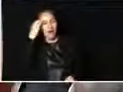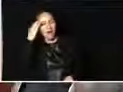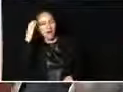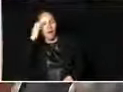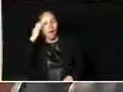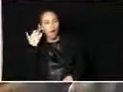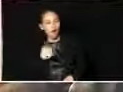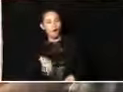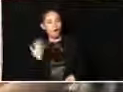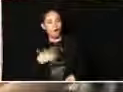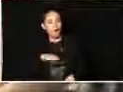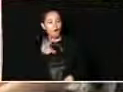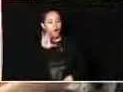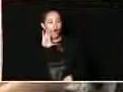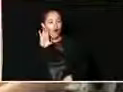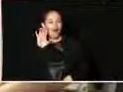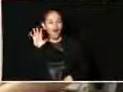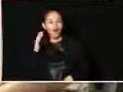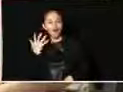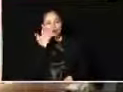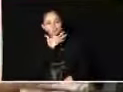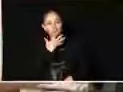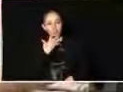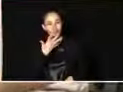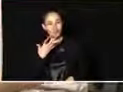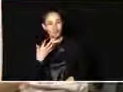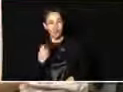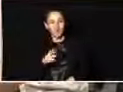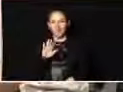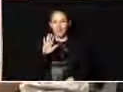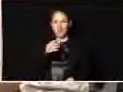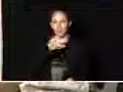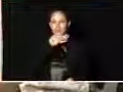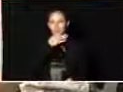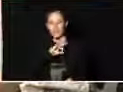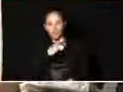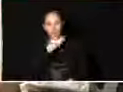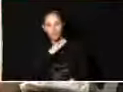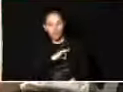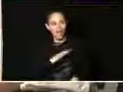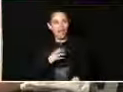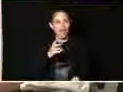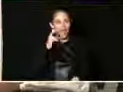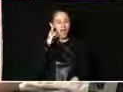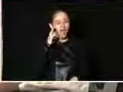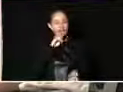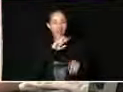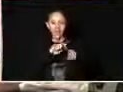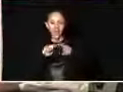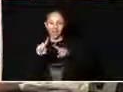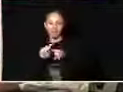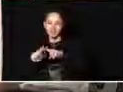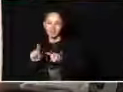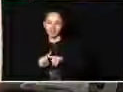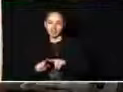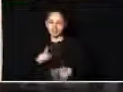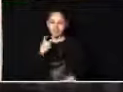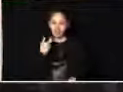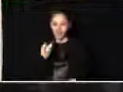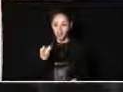nuevos eventos que generaron más de 75 millones de pesos de derrama económica, significando 12 eventos más que el año